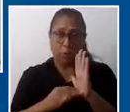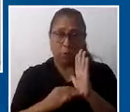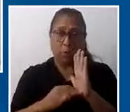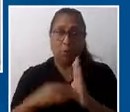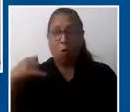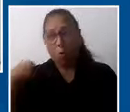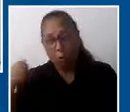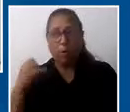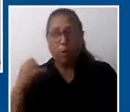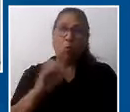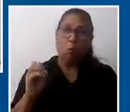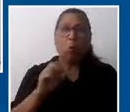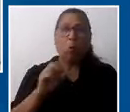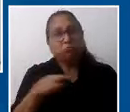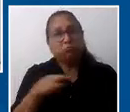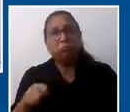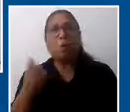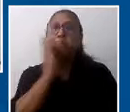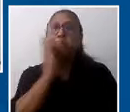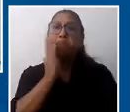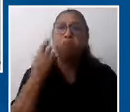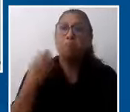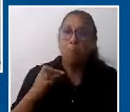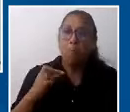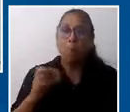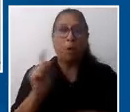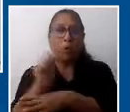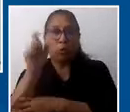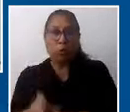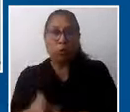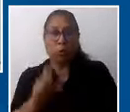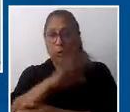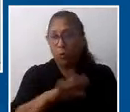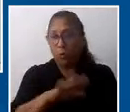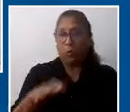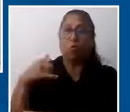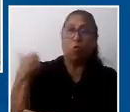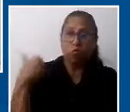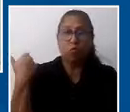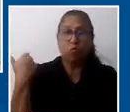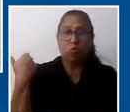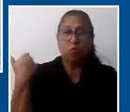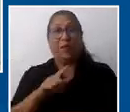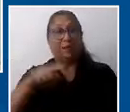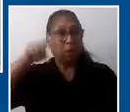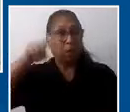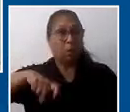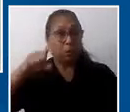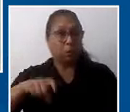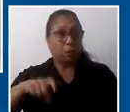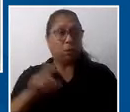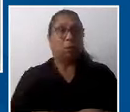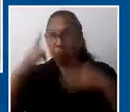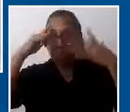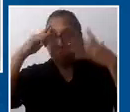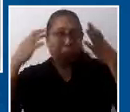joven, perdón, en este caso los padres, los tutores de los niños, adolescentes o jóvenes, en todo caso, que deseen o han optado